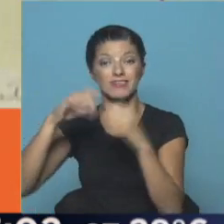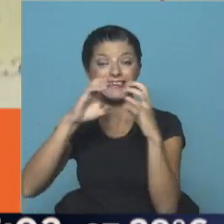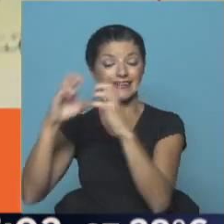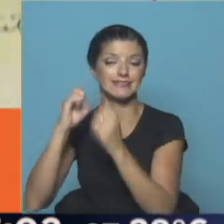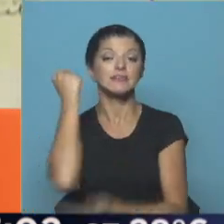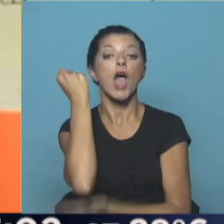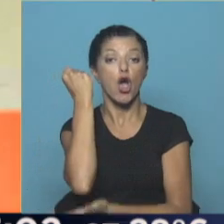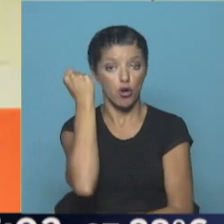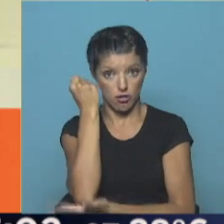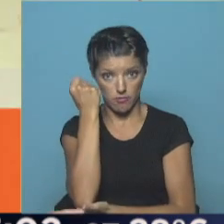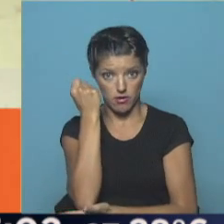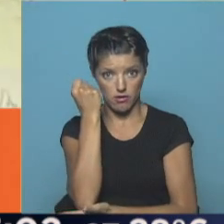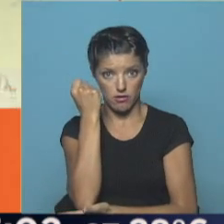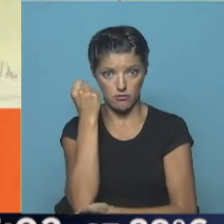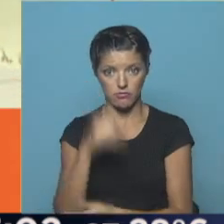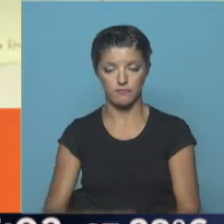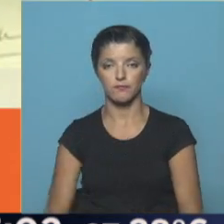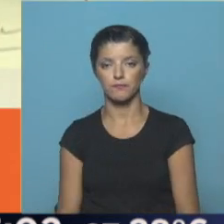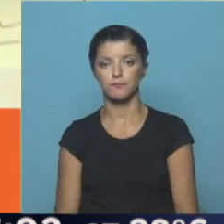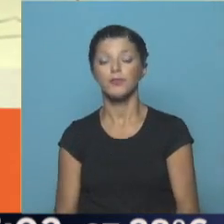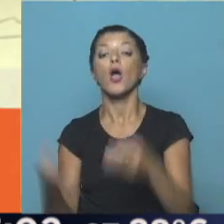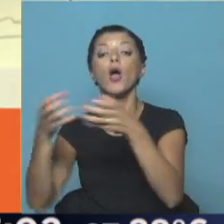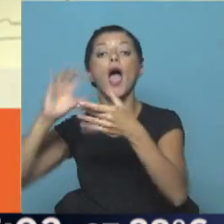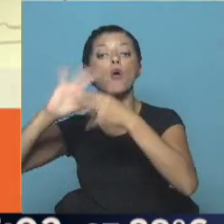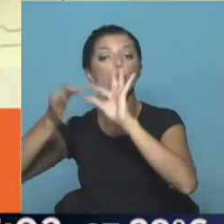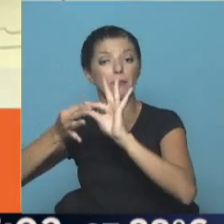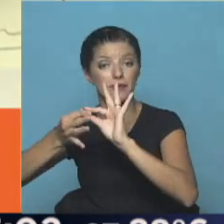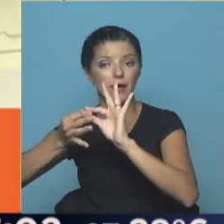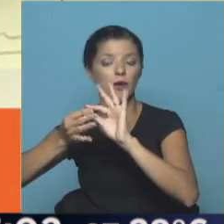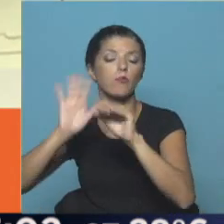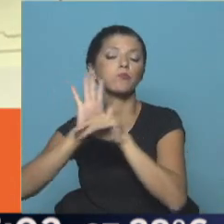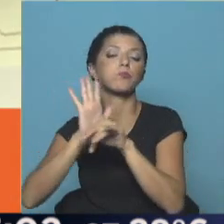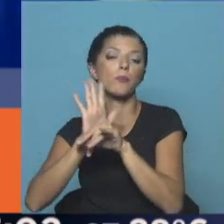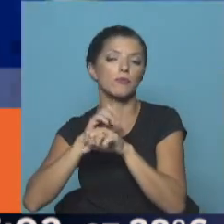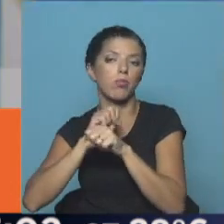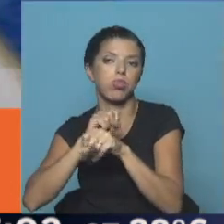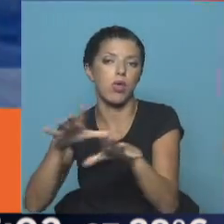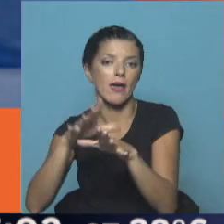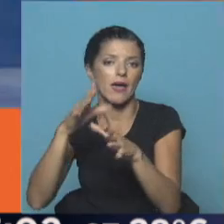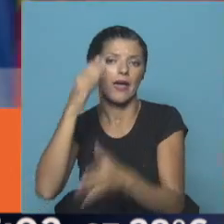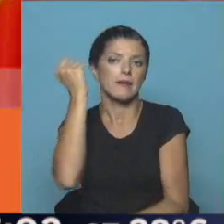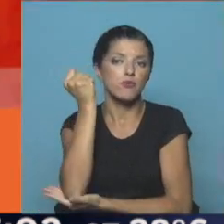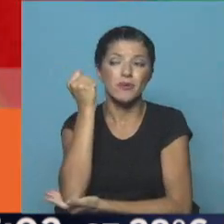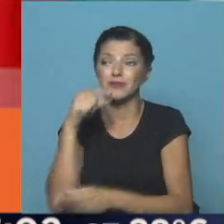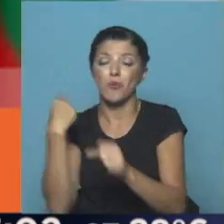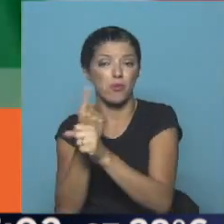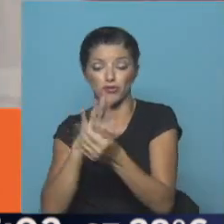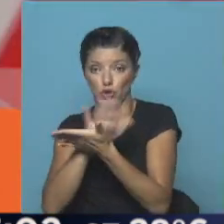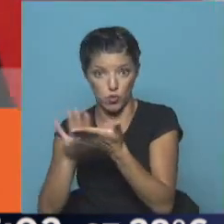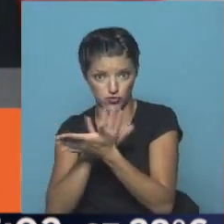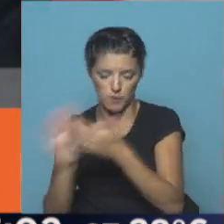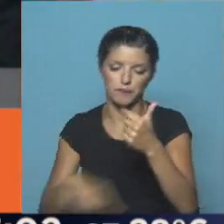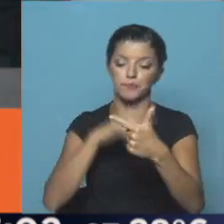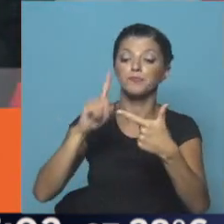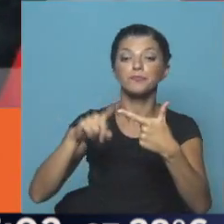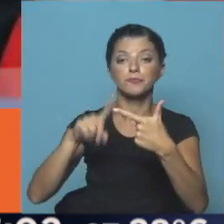económica que la Unión Europea de alguna manera le irradió y no le está encontrando solución. La otra parte